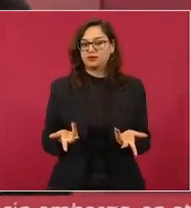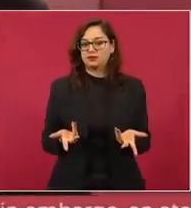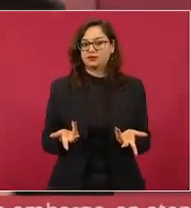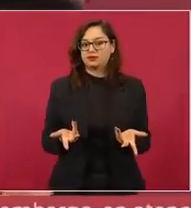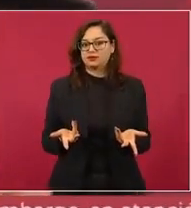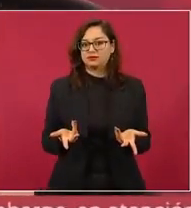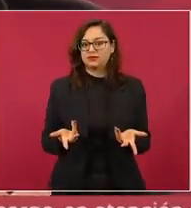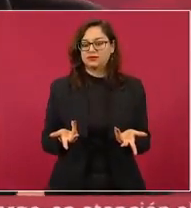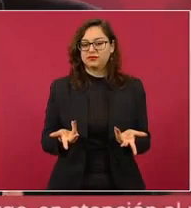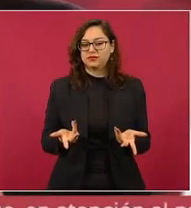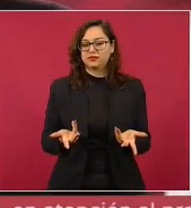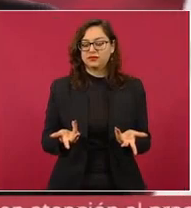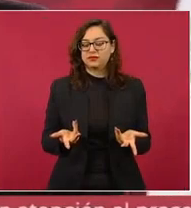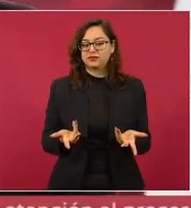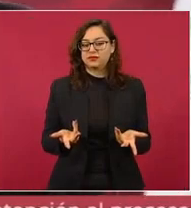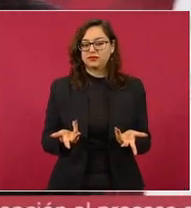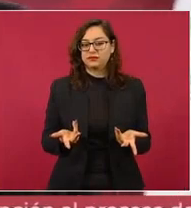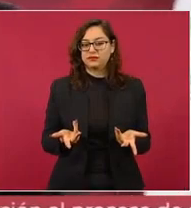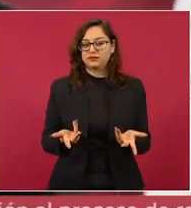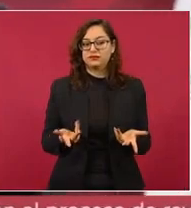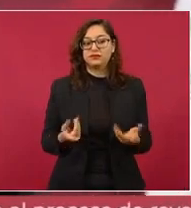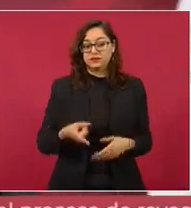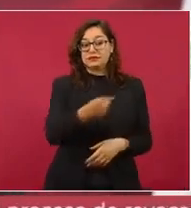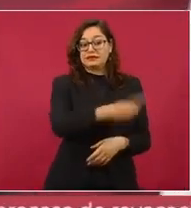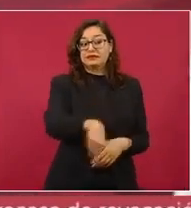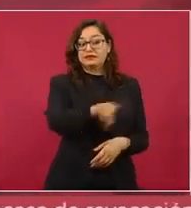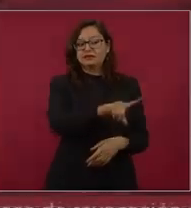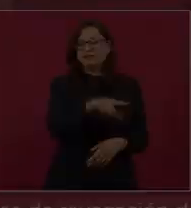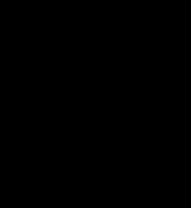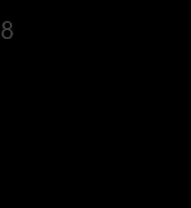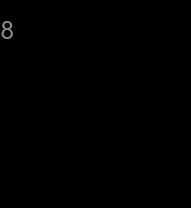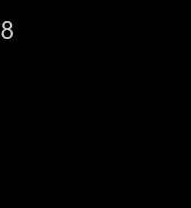o que se diera una desgracia,